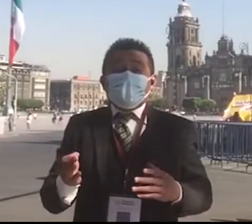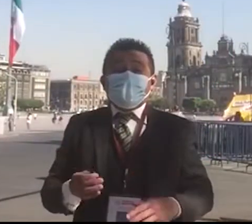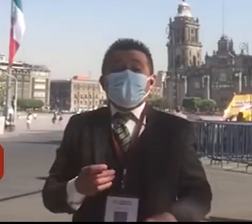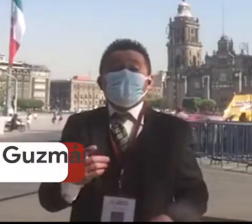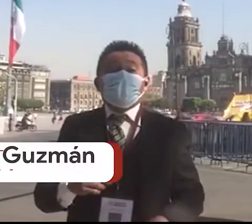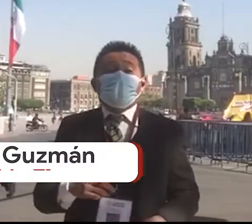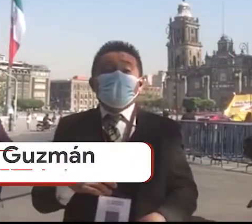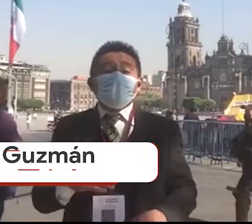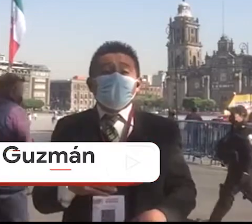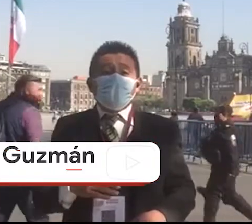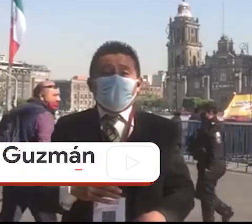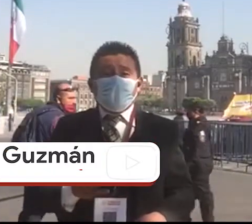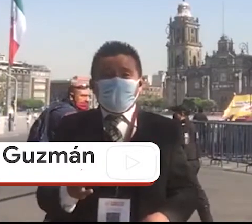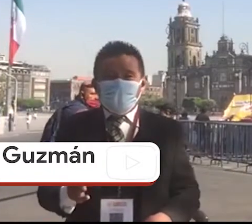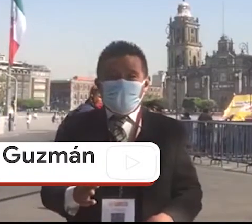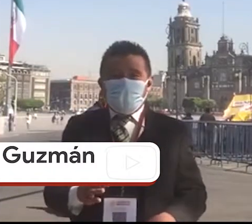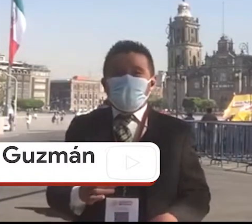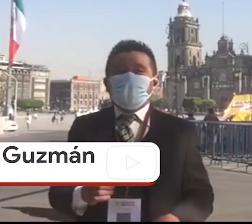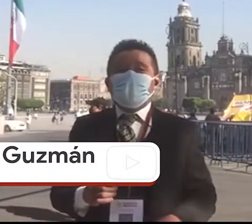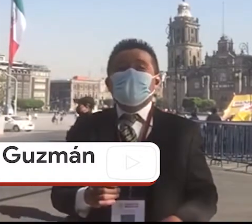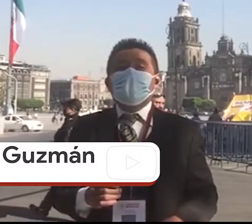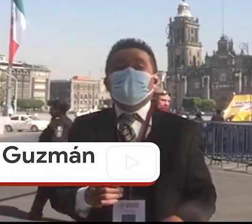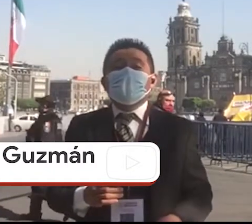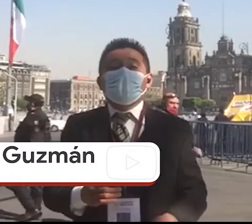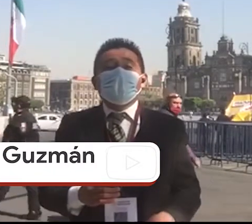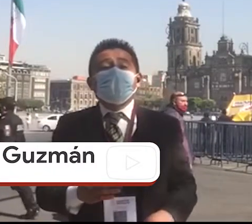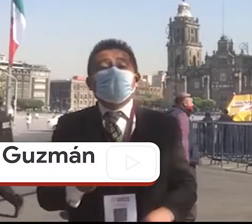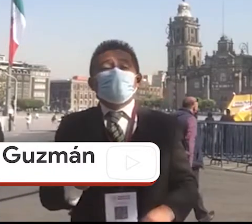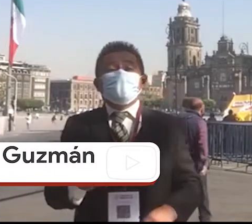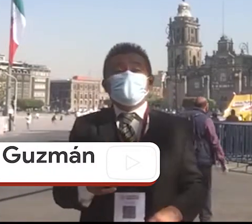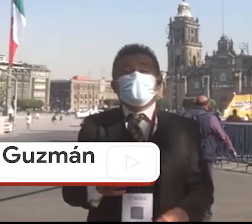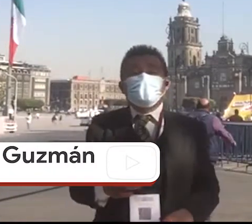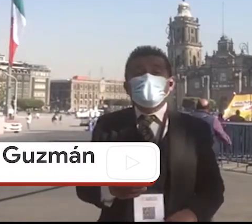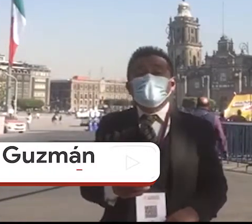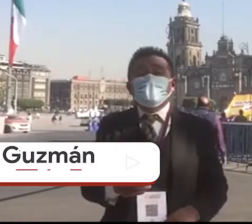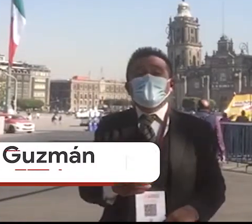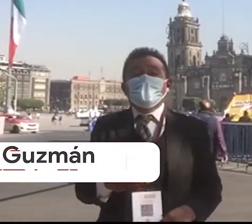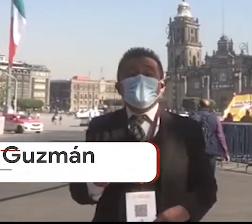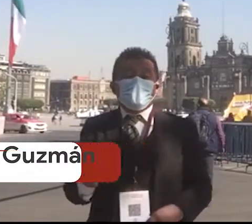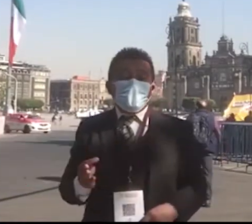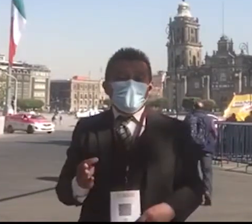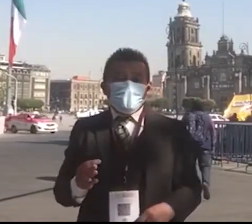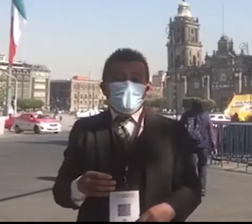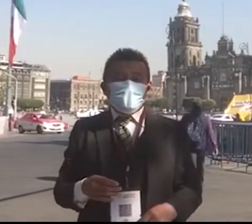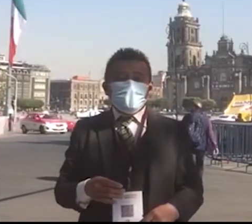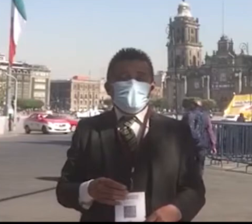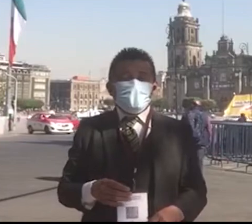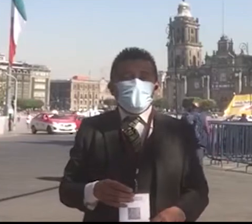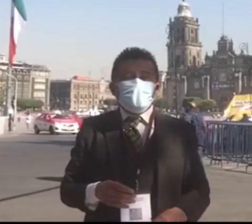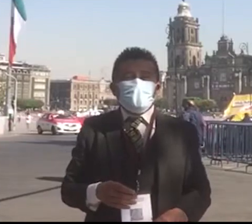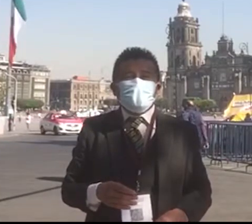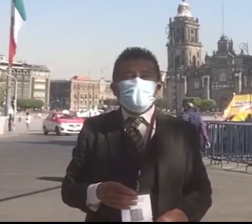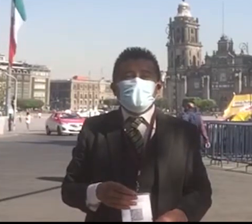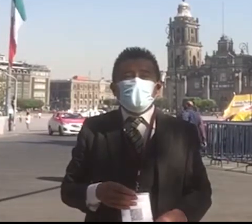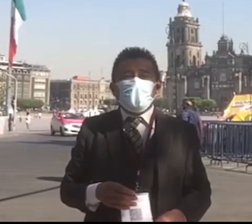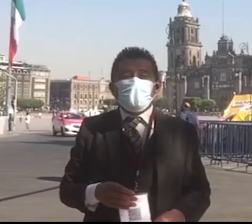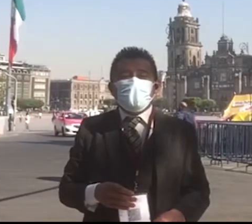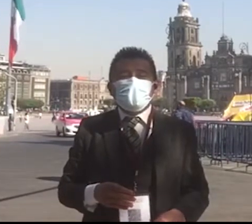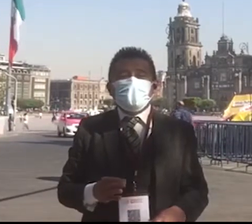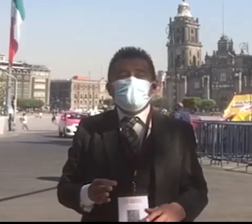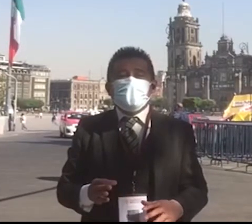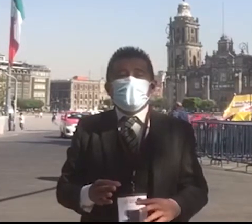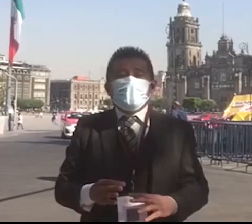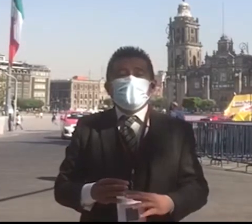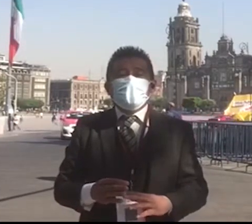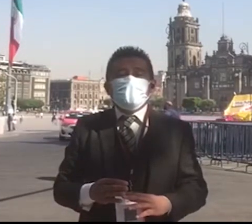¿Qué tal amigos? ¿Cómo están? Un saludo con mucho gusto con este resumen de la conferencia de medios matutina del presidente López Obrador. Varios temas, entre ellos comenzando con